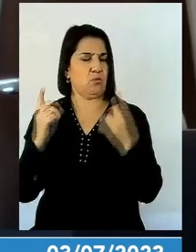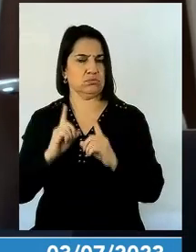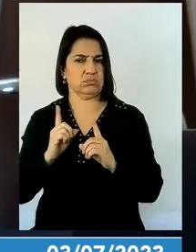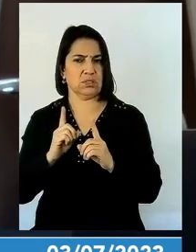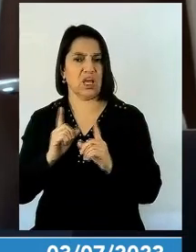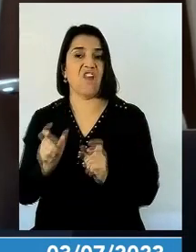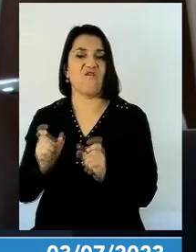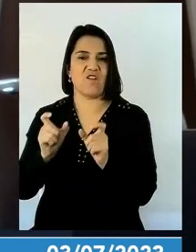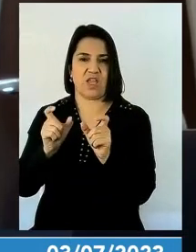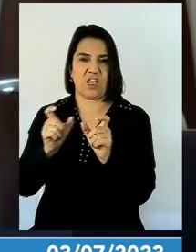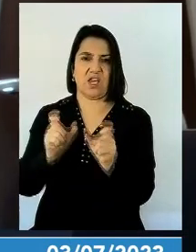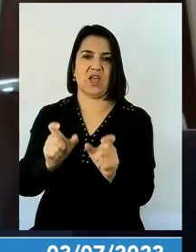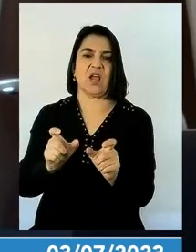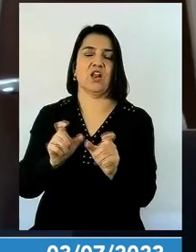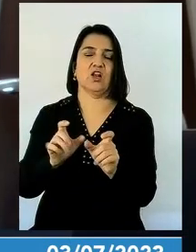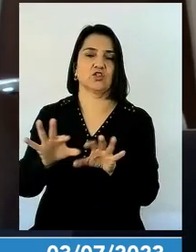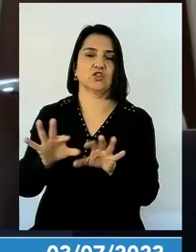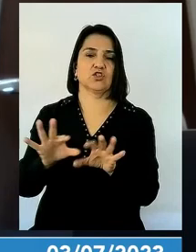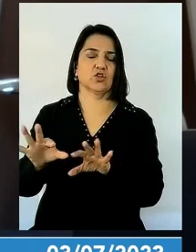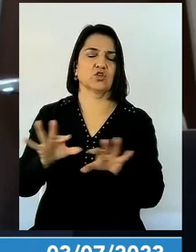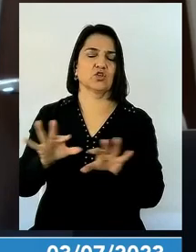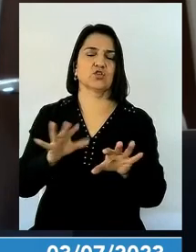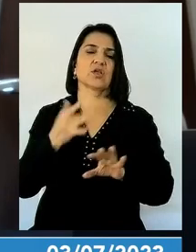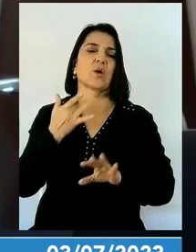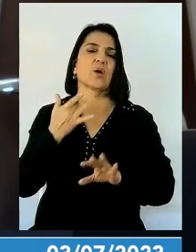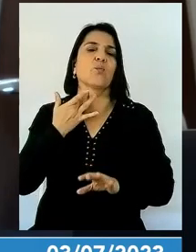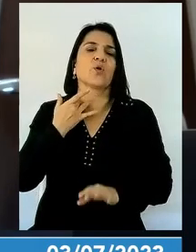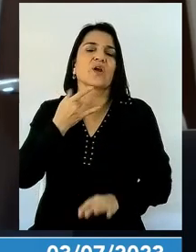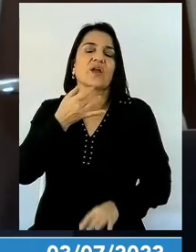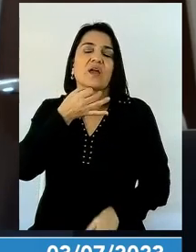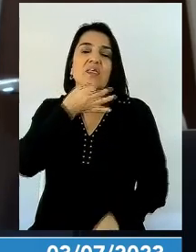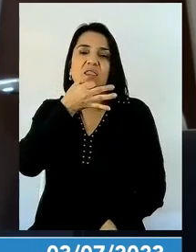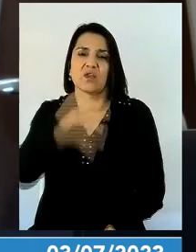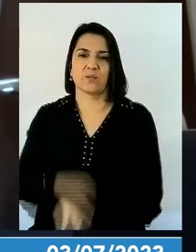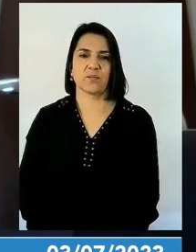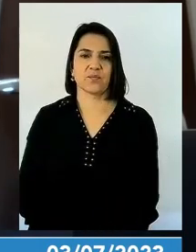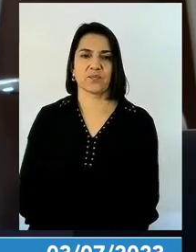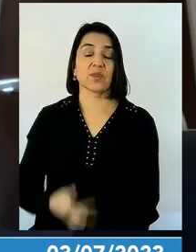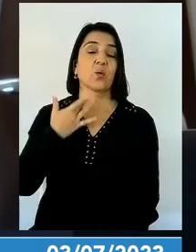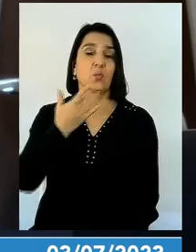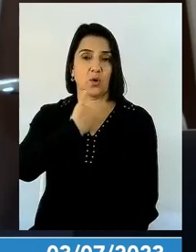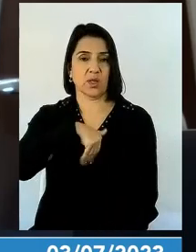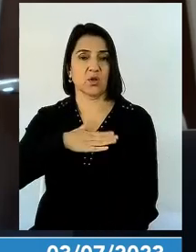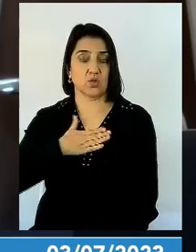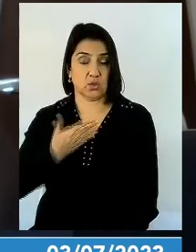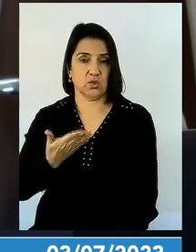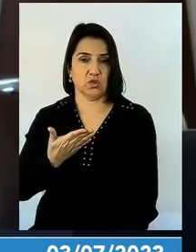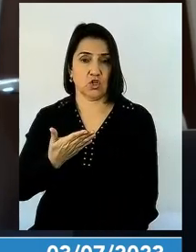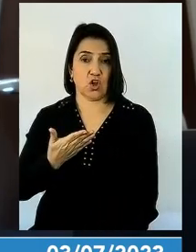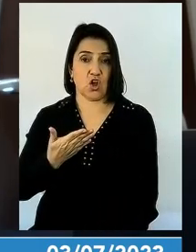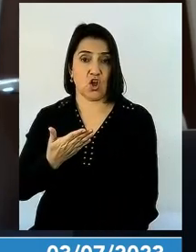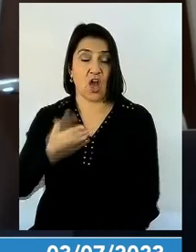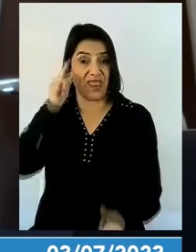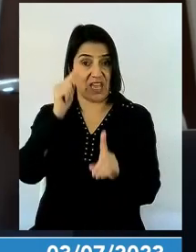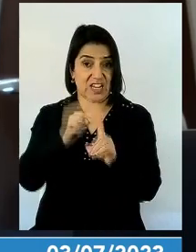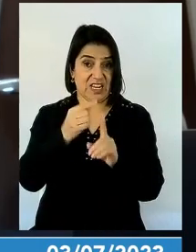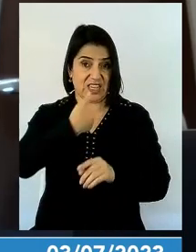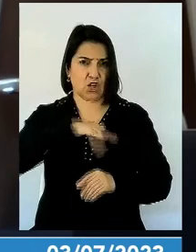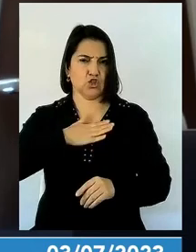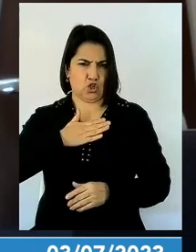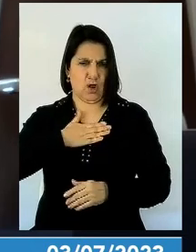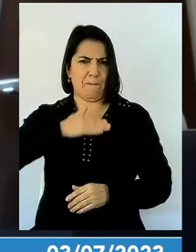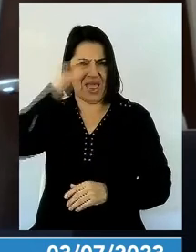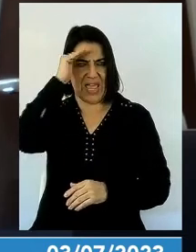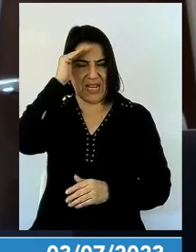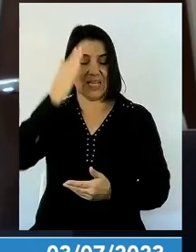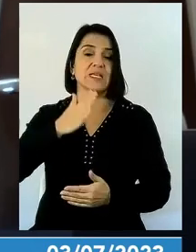productos. ¿Por qué lo digo? Porque nosotros de manera directa tuvimos la amarga experiencia que mi madre sufre